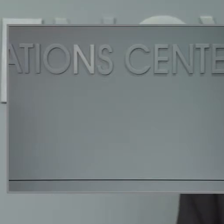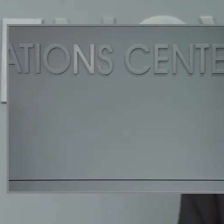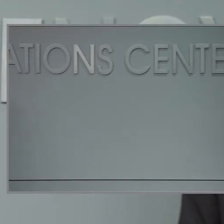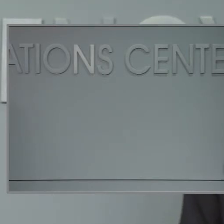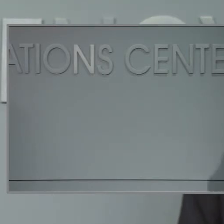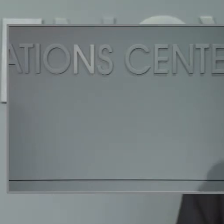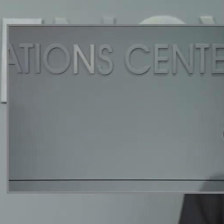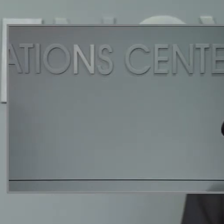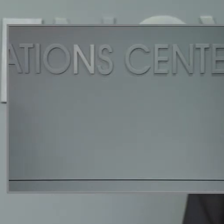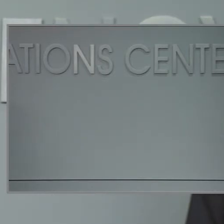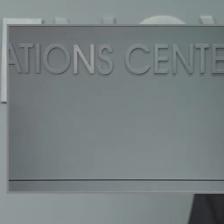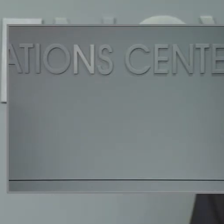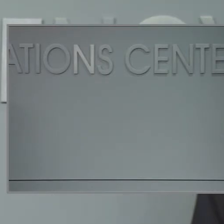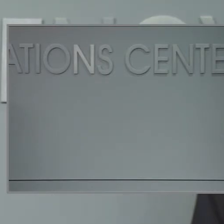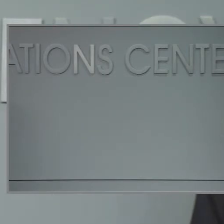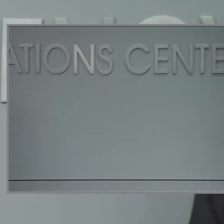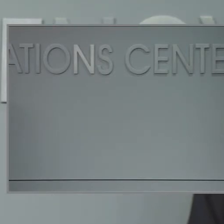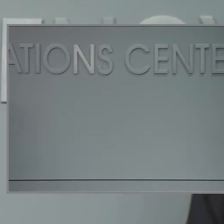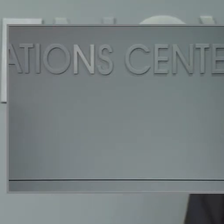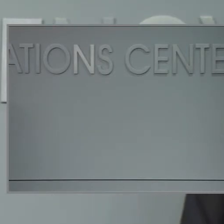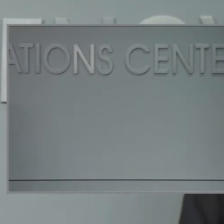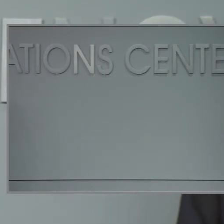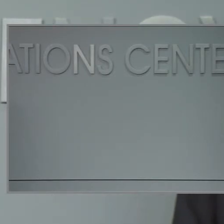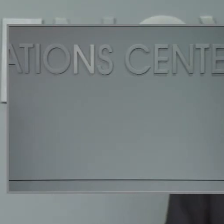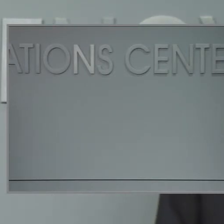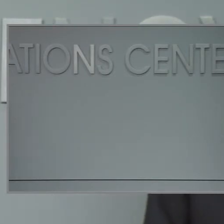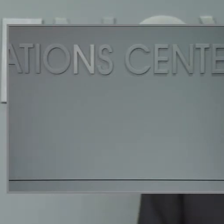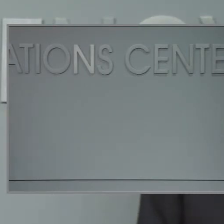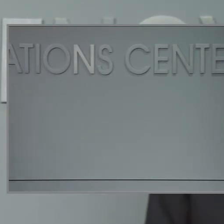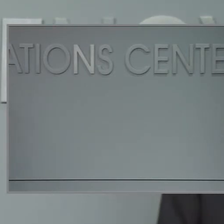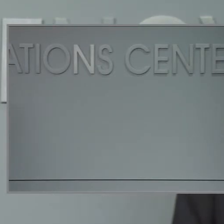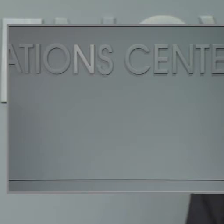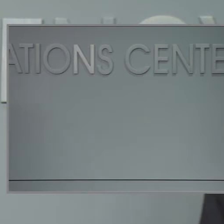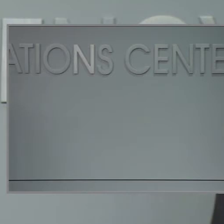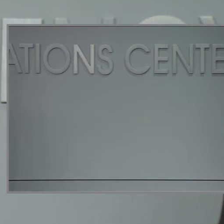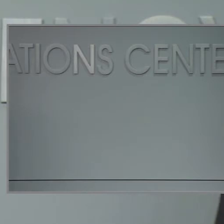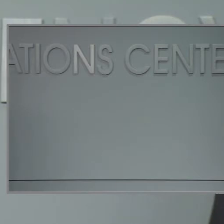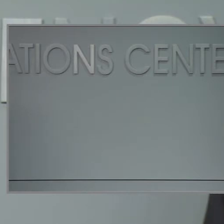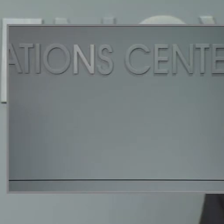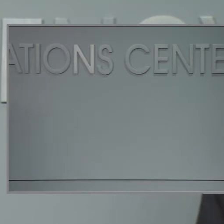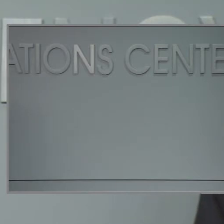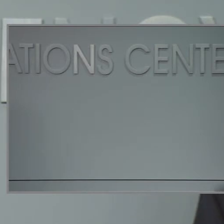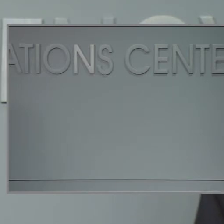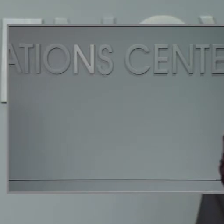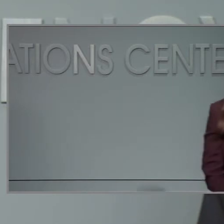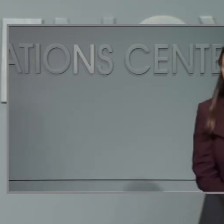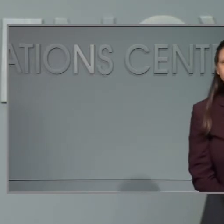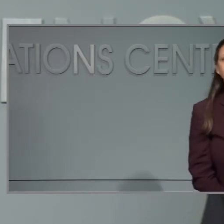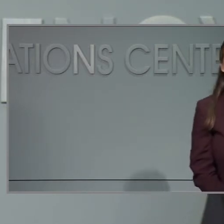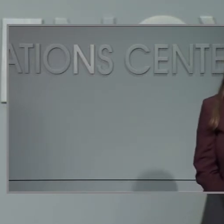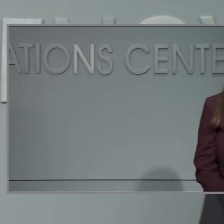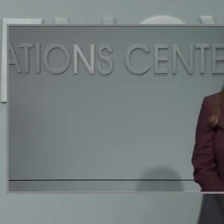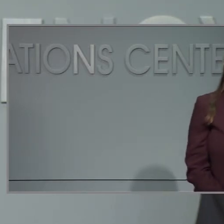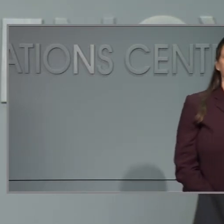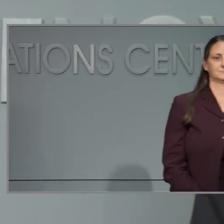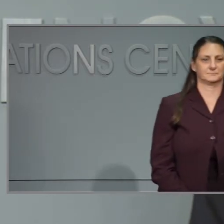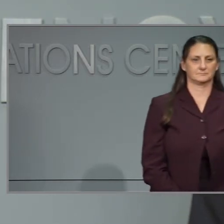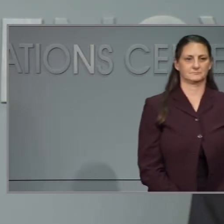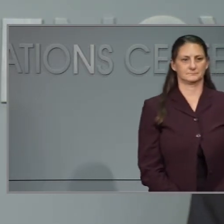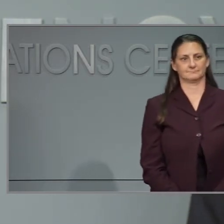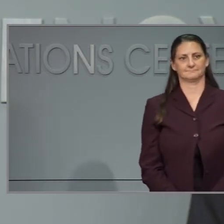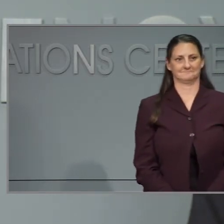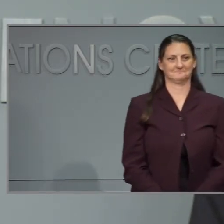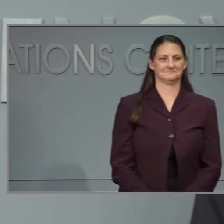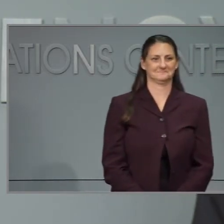Gracias, Ruben. Es importante saber que las actividades en las que estamos relajando restricciones hoy, nosotros